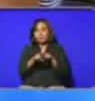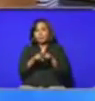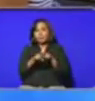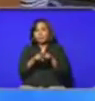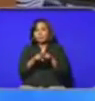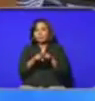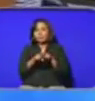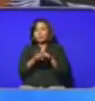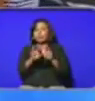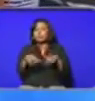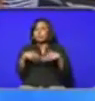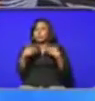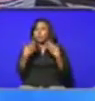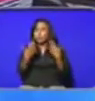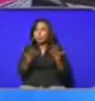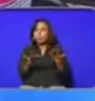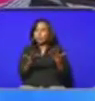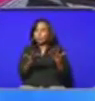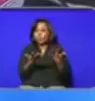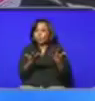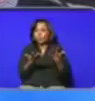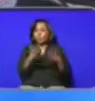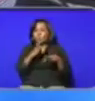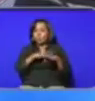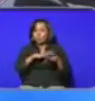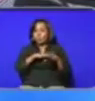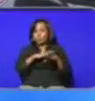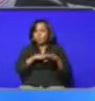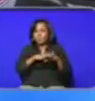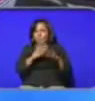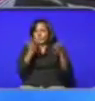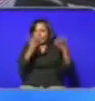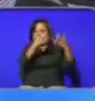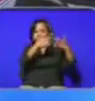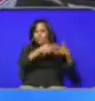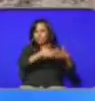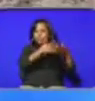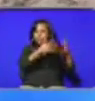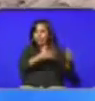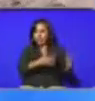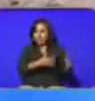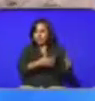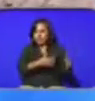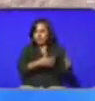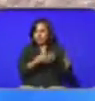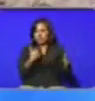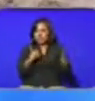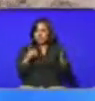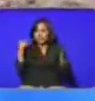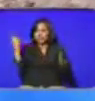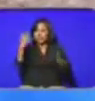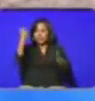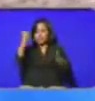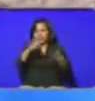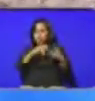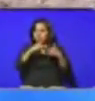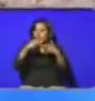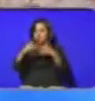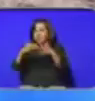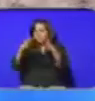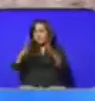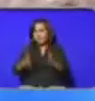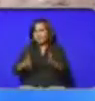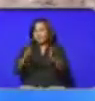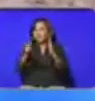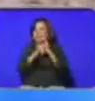que empresarios de éxito, administradores de éxito, especialistas en tecnología de éxito y que están